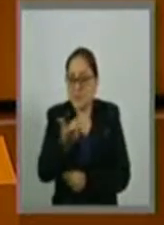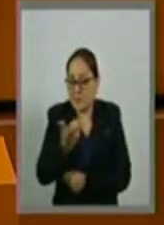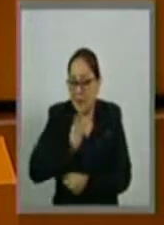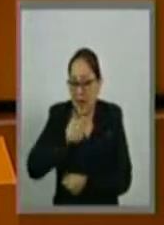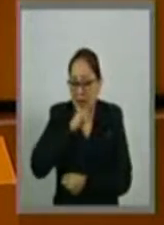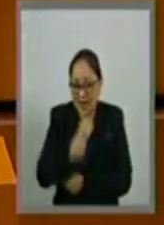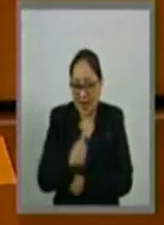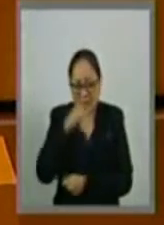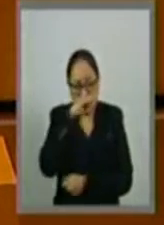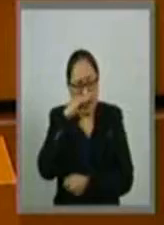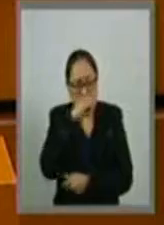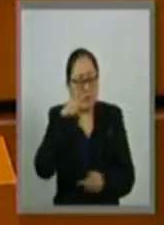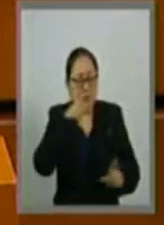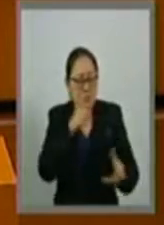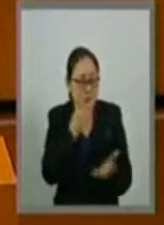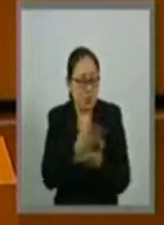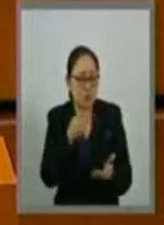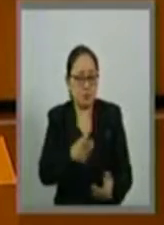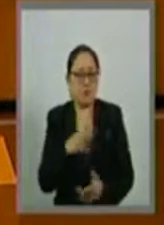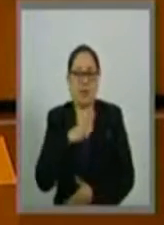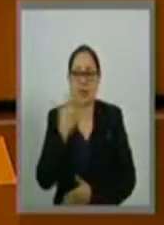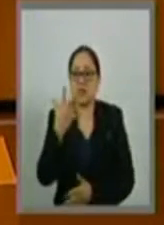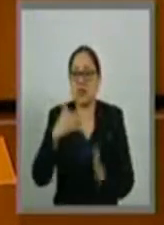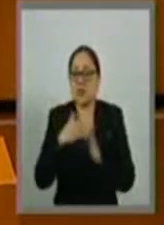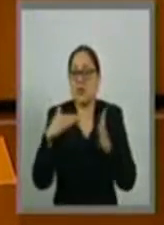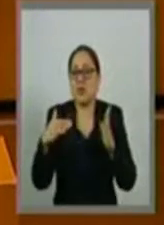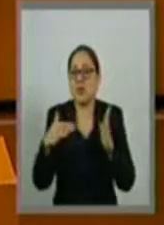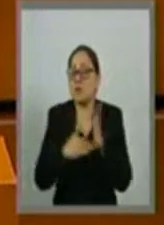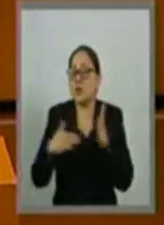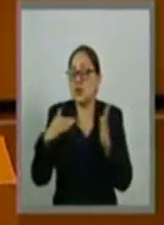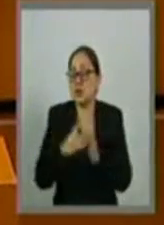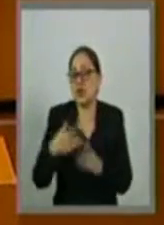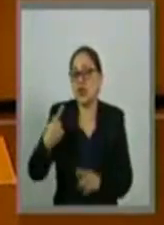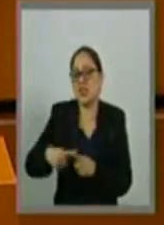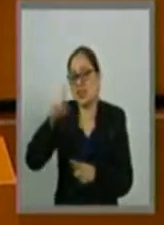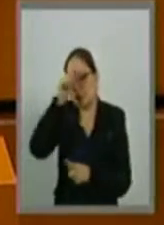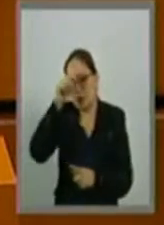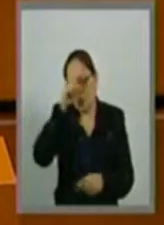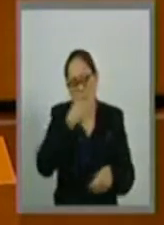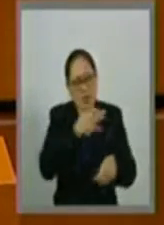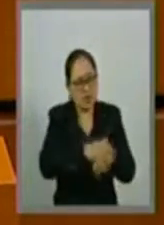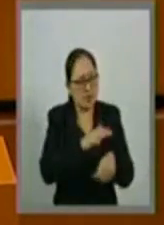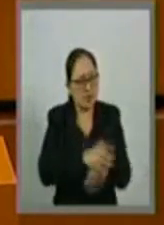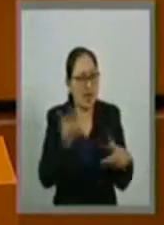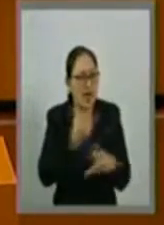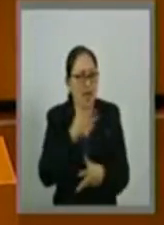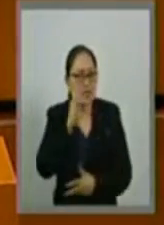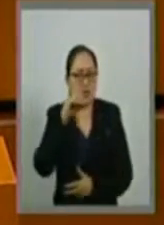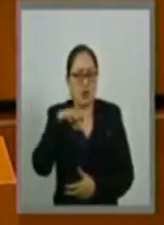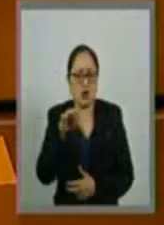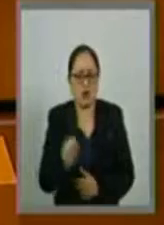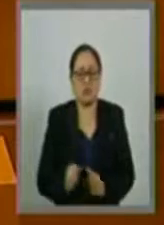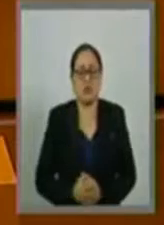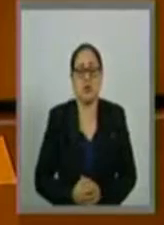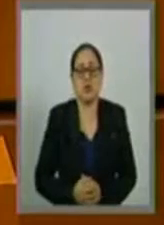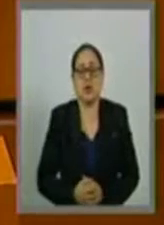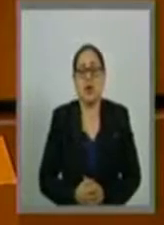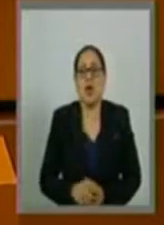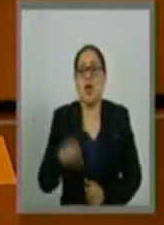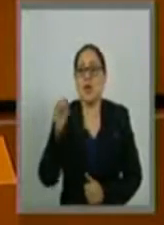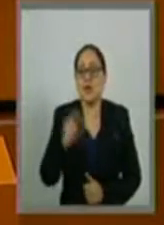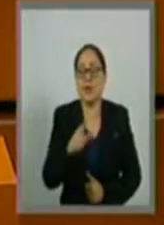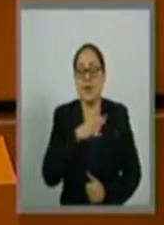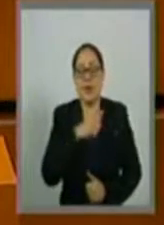son menos de 5 millones de las recomendaciones que hace la Organización Mundial de la Salud. A pesar de que